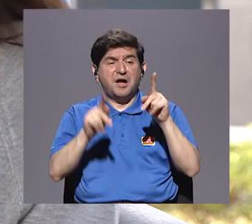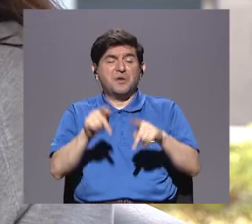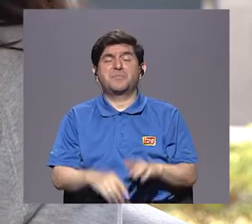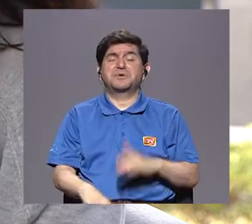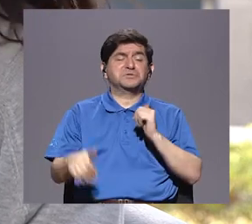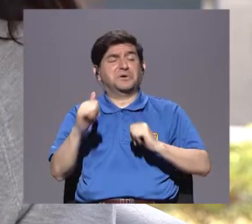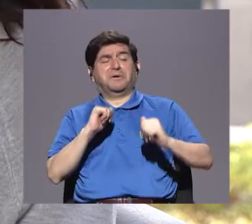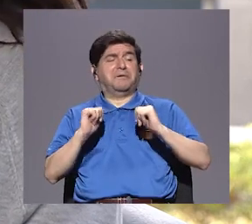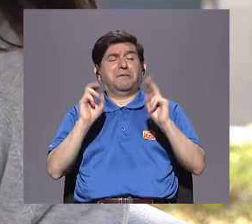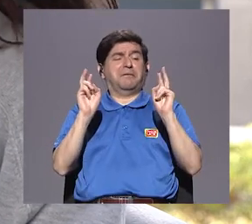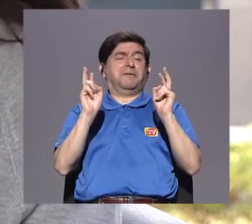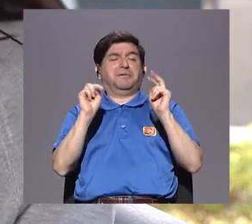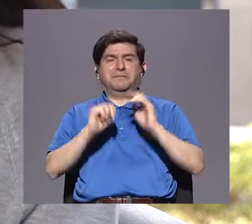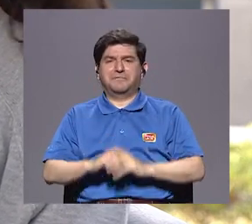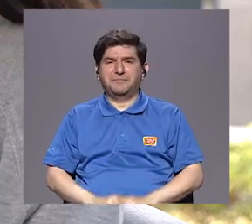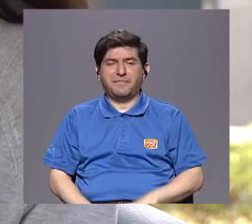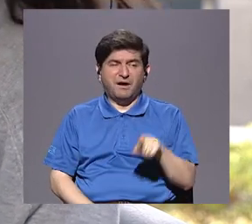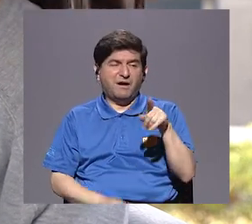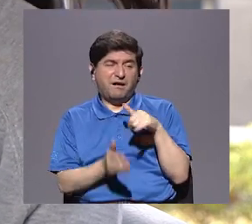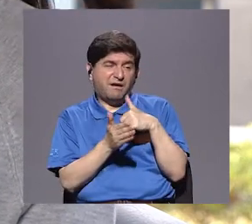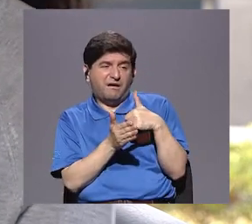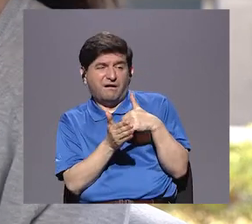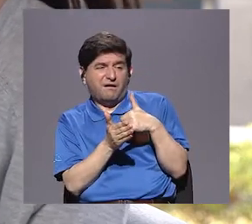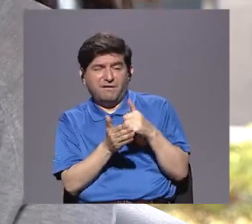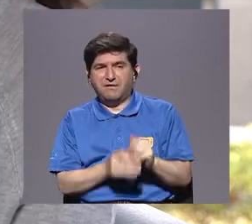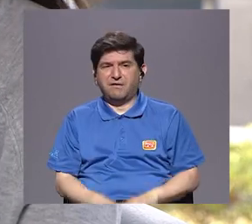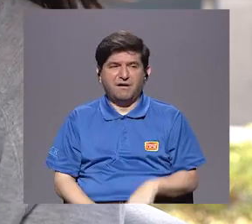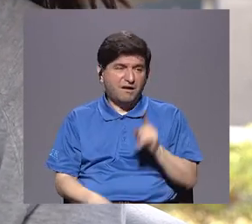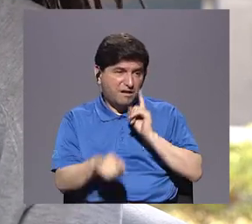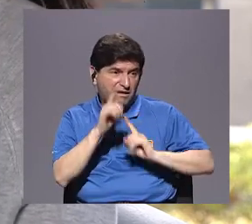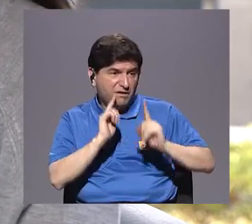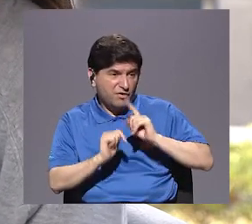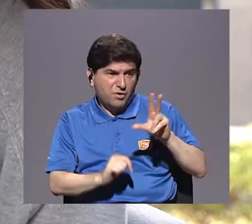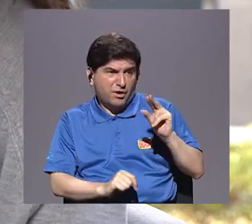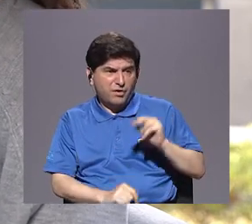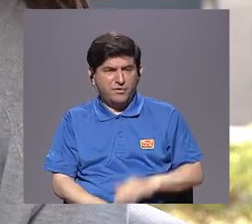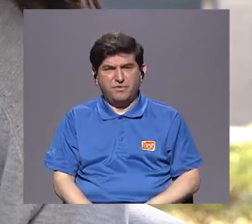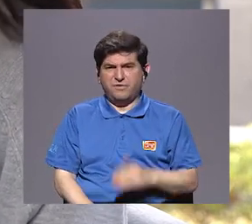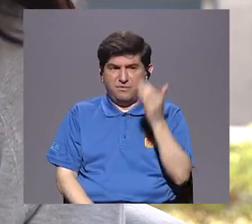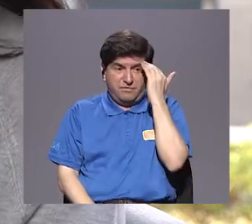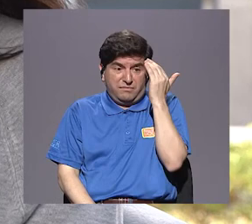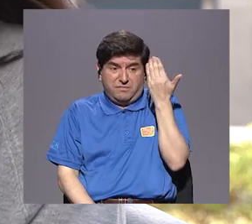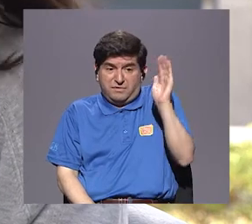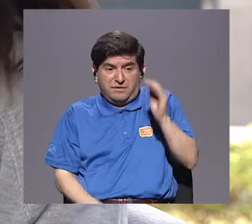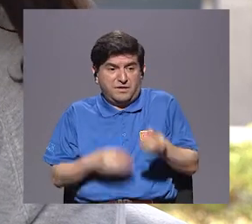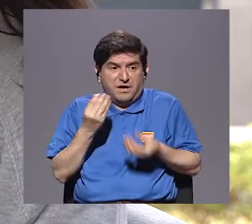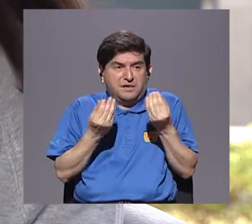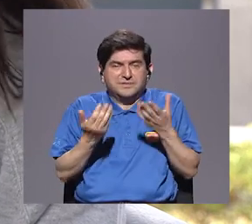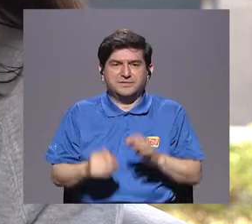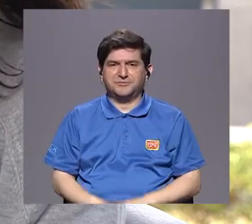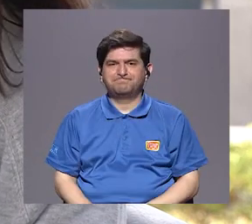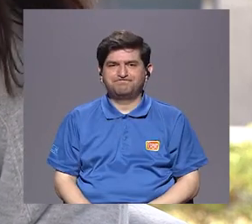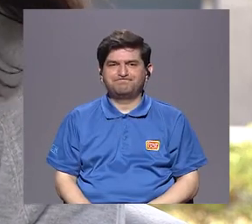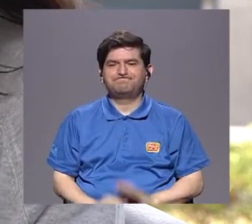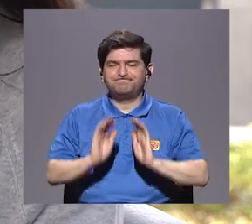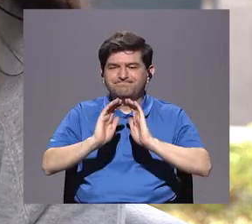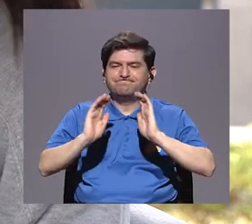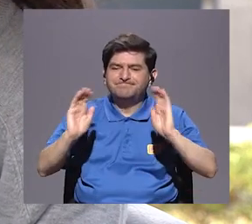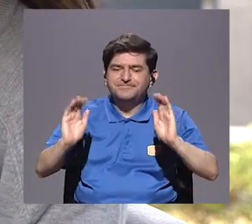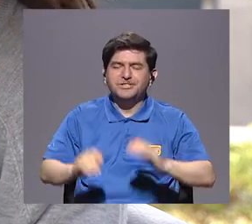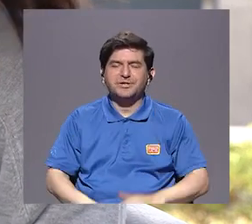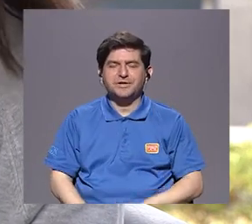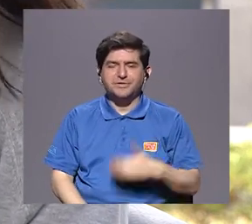poniendo dramático y vulnerable y frágil. No nos llora porque no sabemos qué hacer. Pues con nuestros